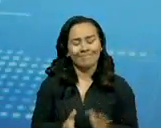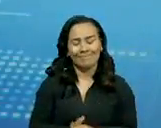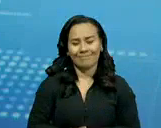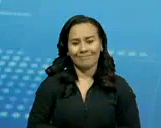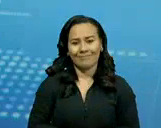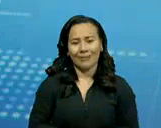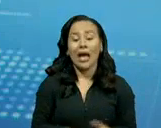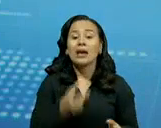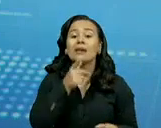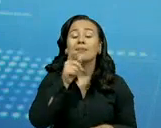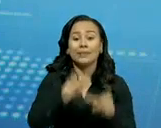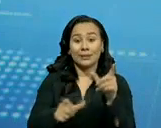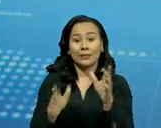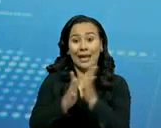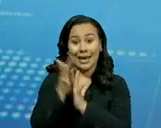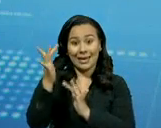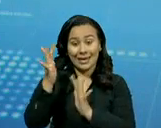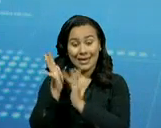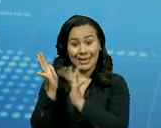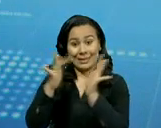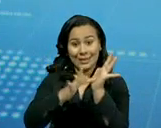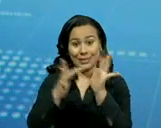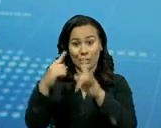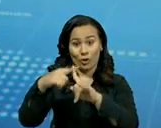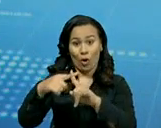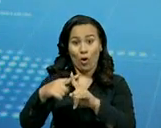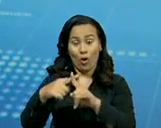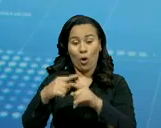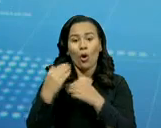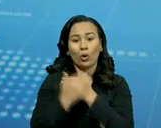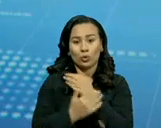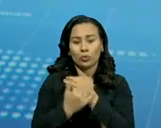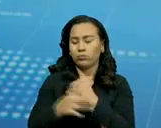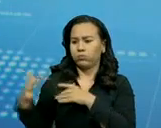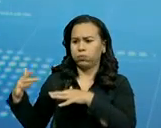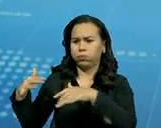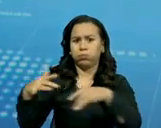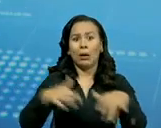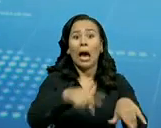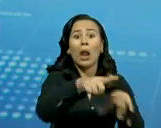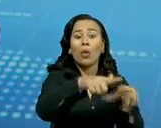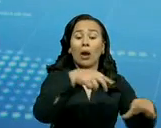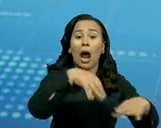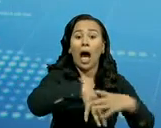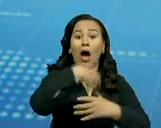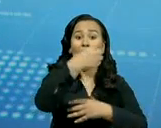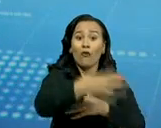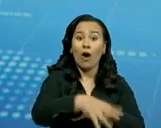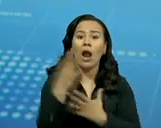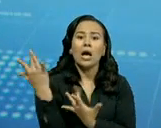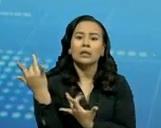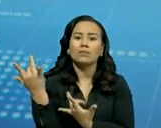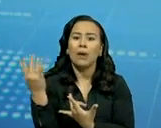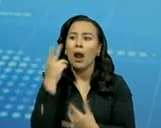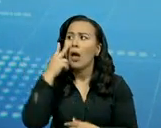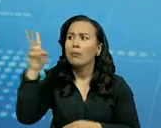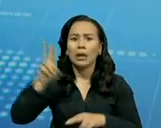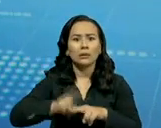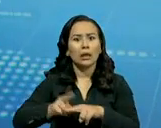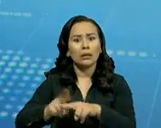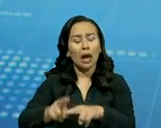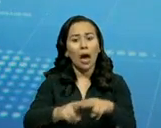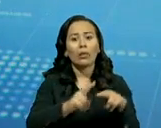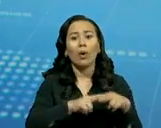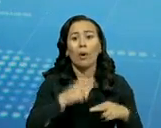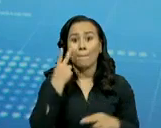Y los devotos del Cristo del Consuelo ya comenzaron a llegar a su santuario. Allí se encuentra Carlos Julio Gurumendi, quien nos amplía la